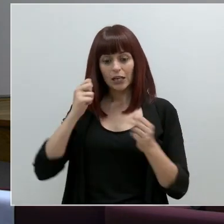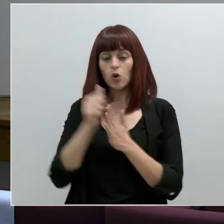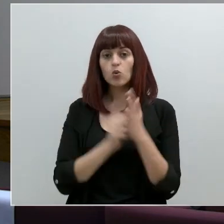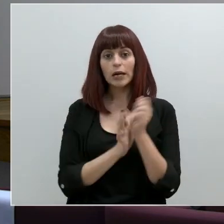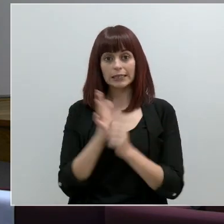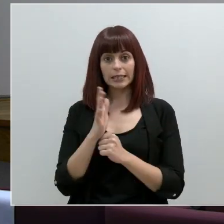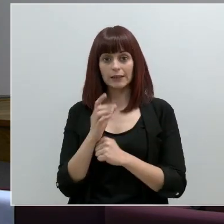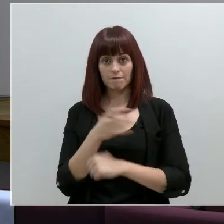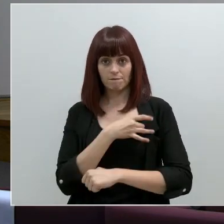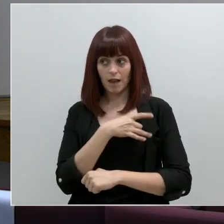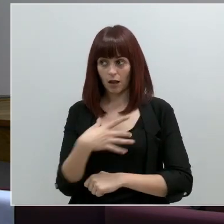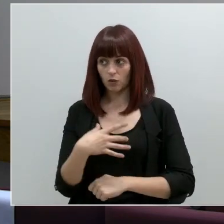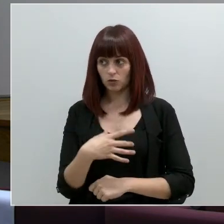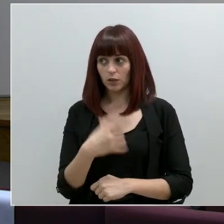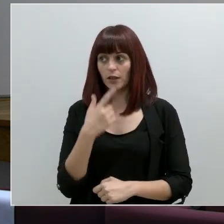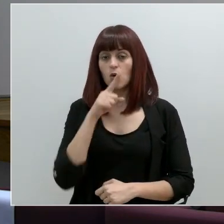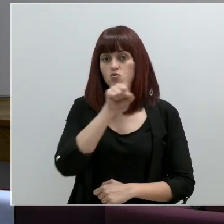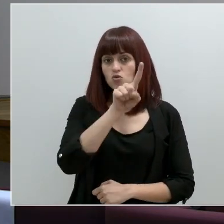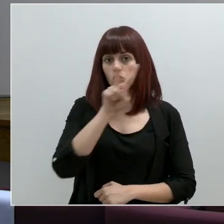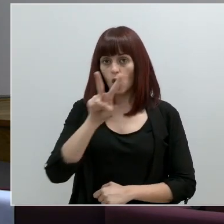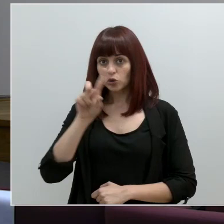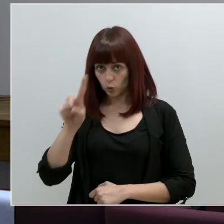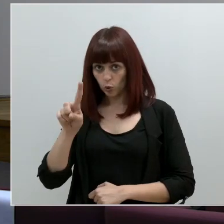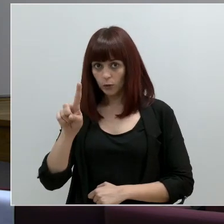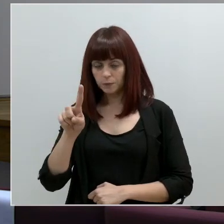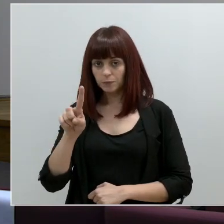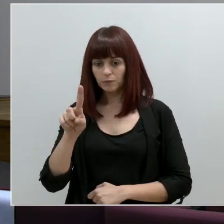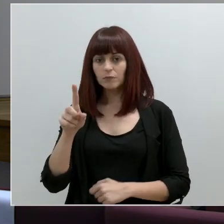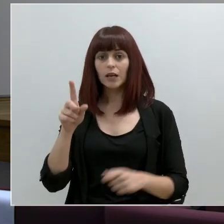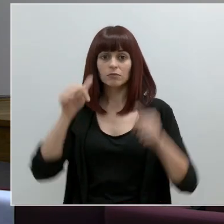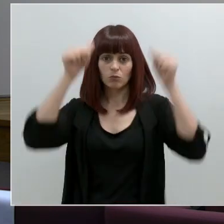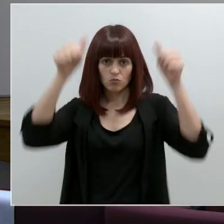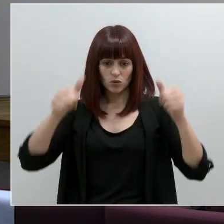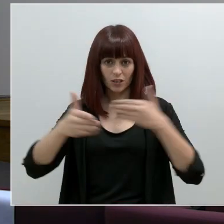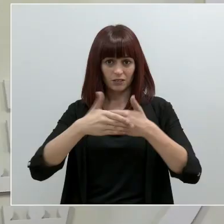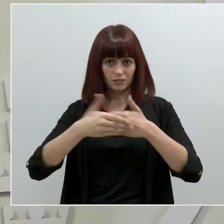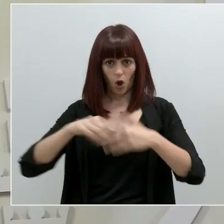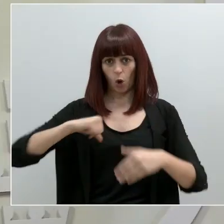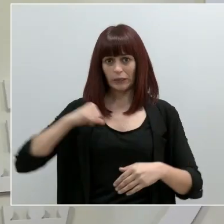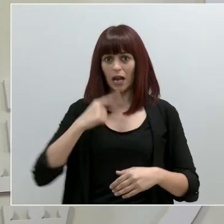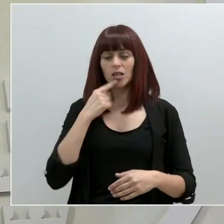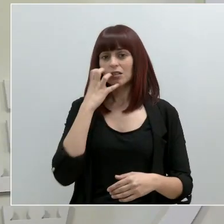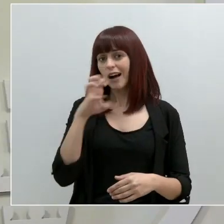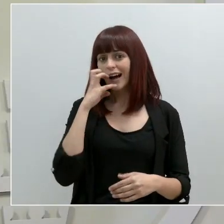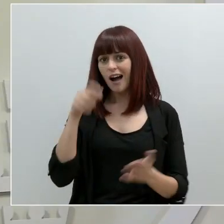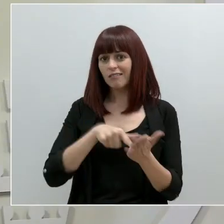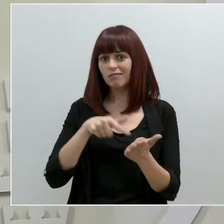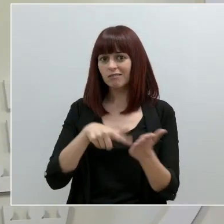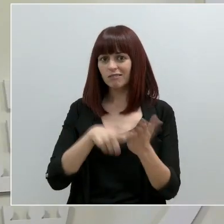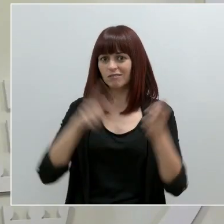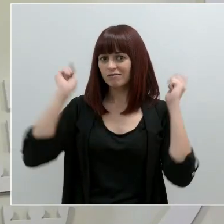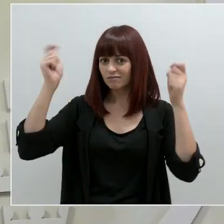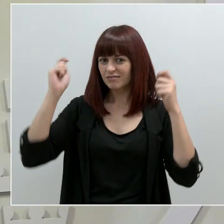blancos y las cifras 2, 1, 21 en la puerta del hospital protestando. ¿Por qué? Bueno, yo creo que hay